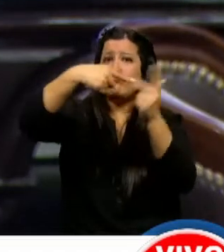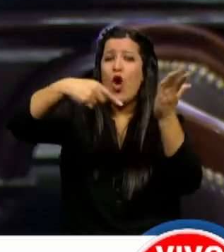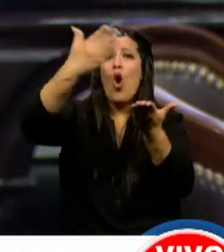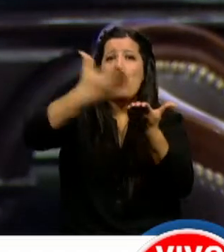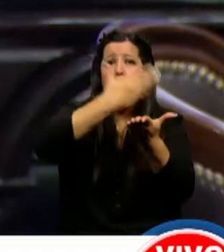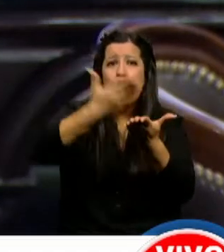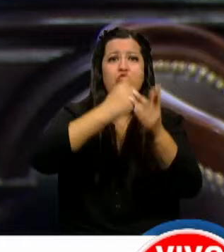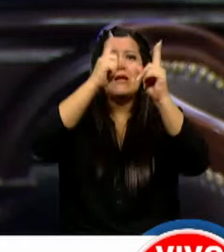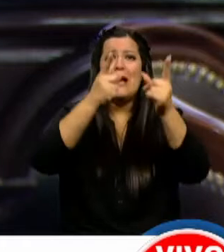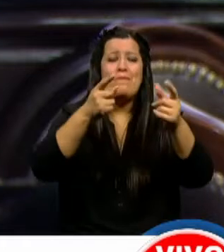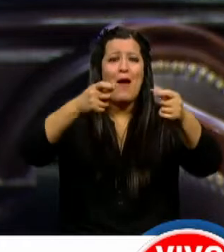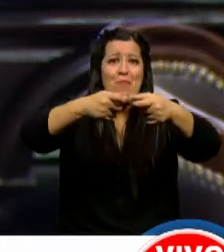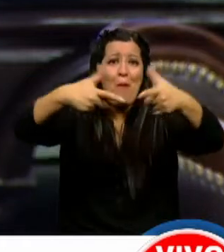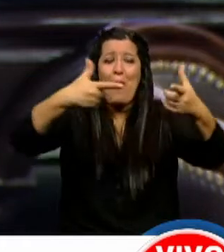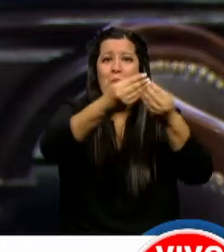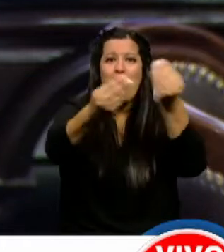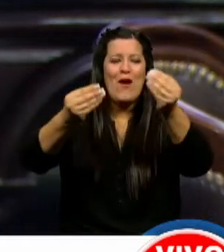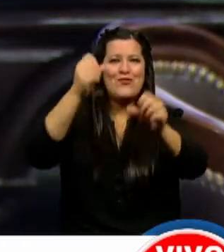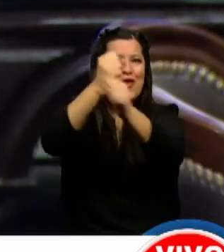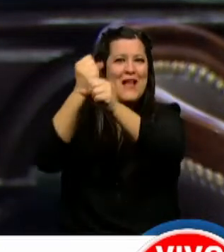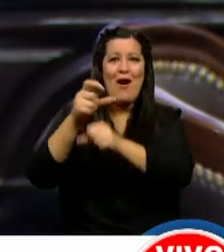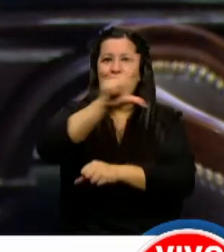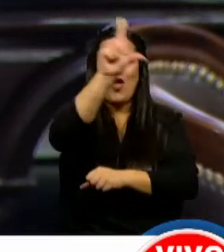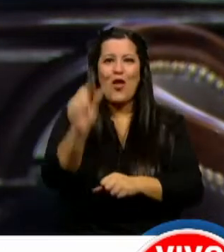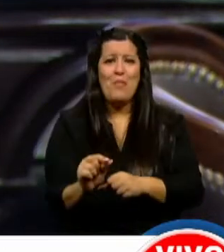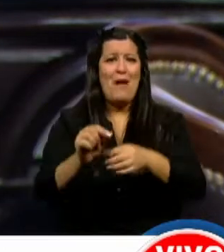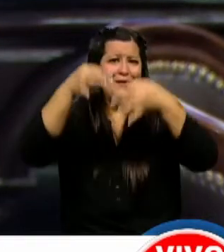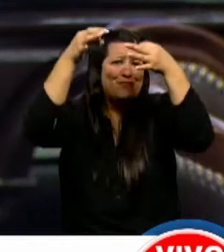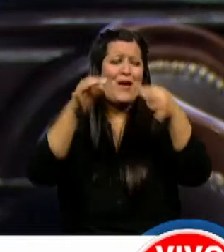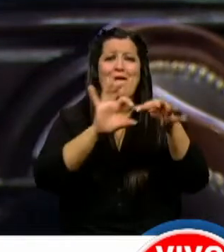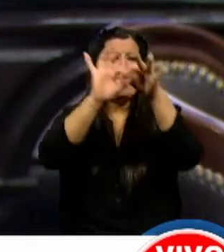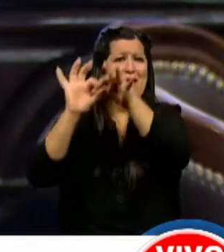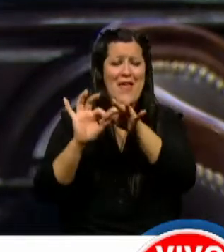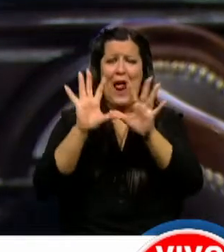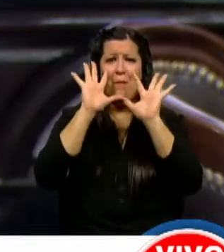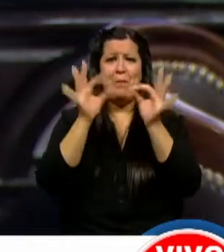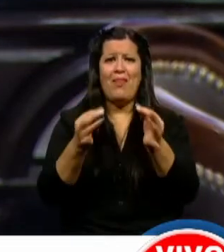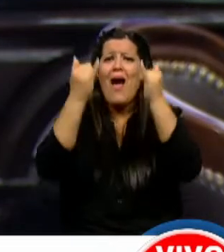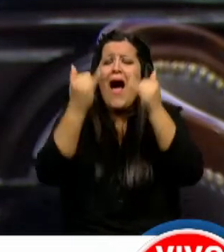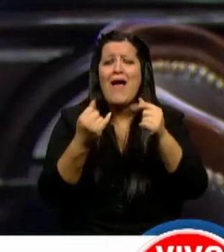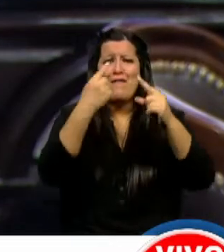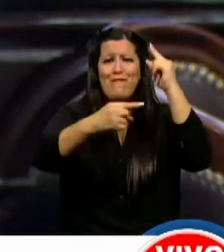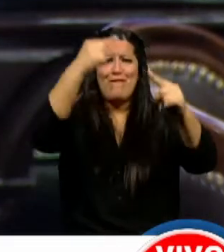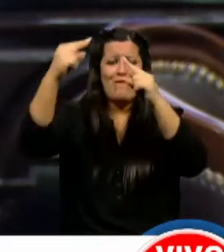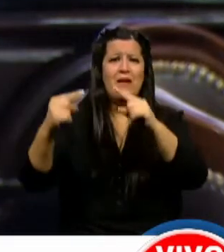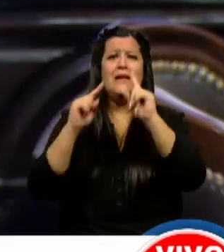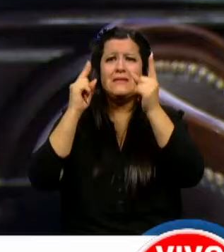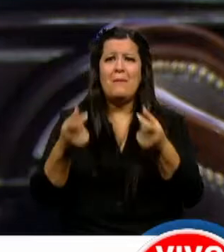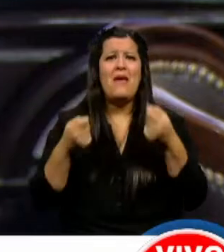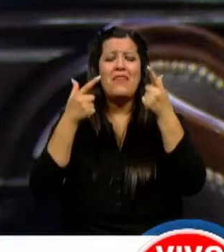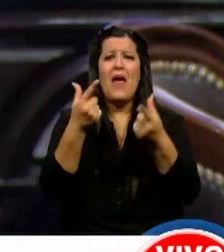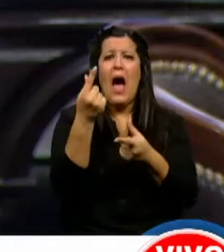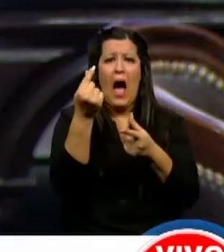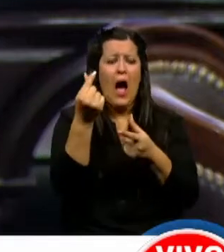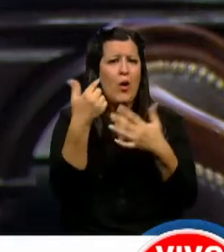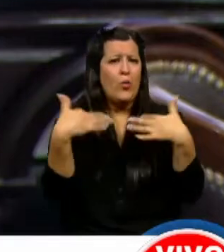generando puestos de trabajo en distintos rincones del país de manera federal, diversificada, agregando valor